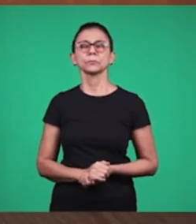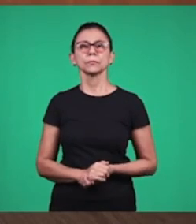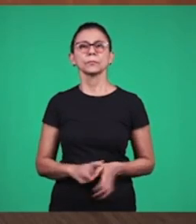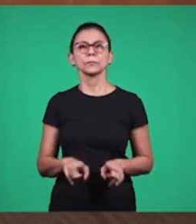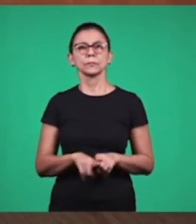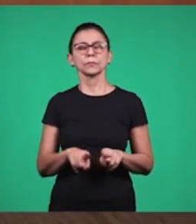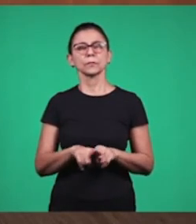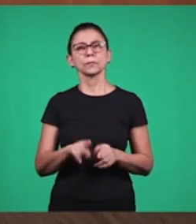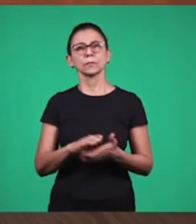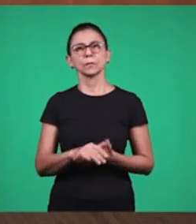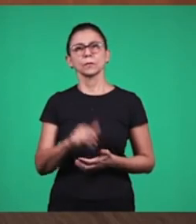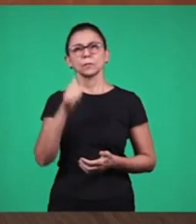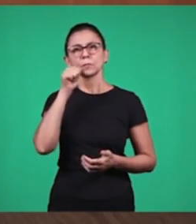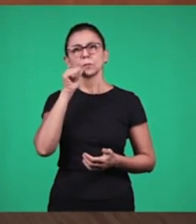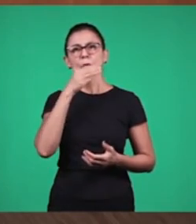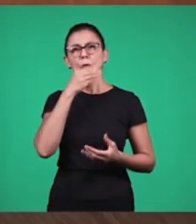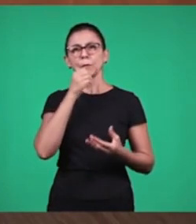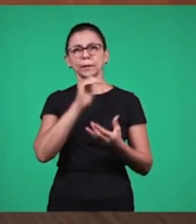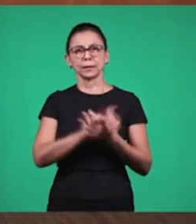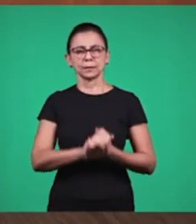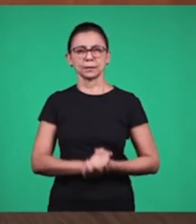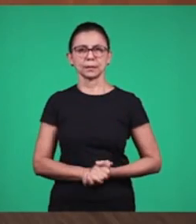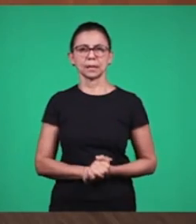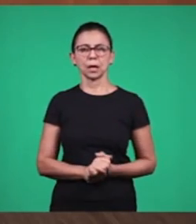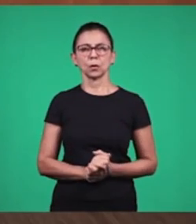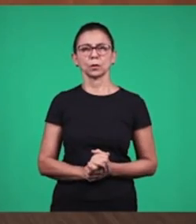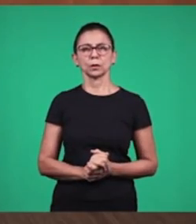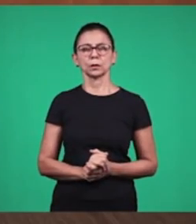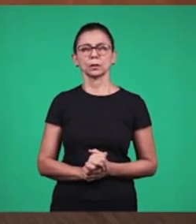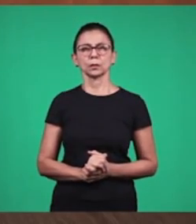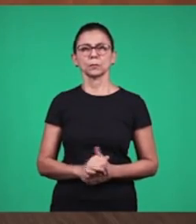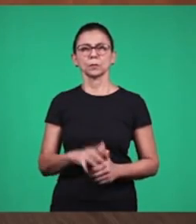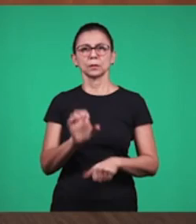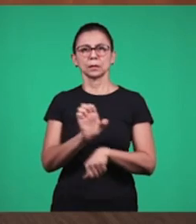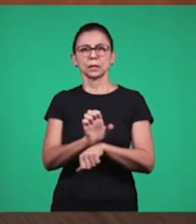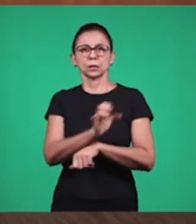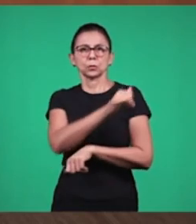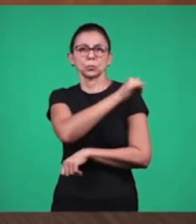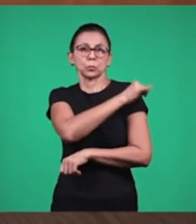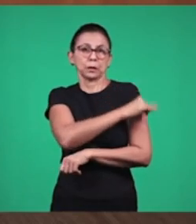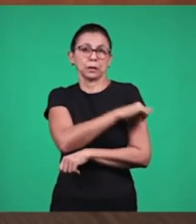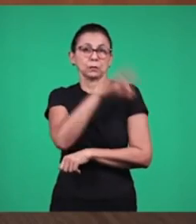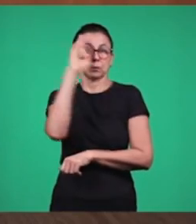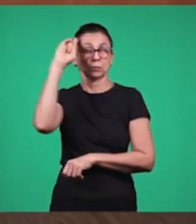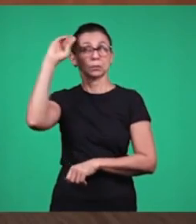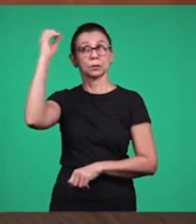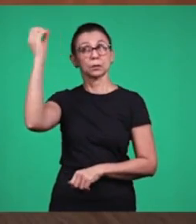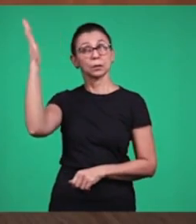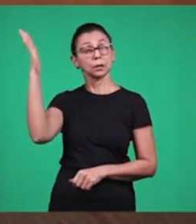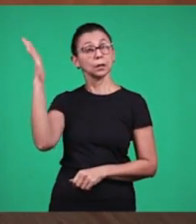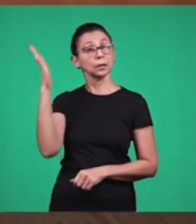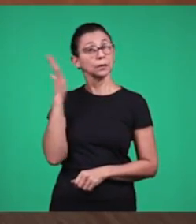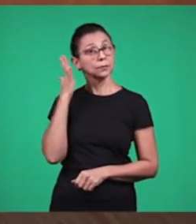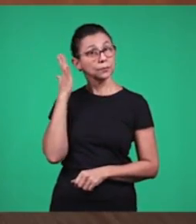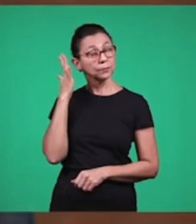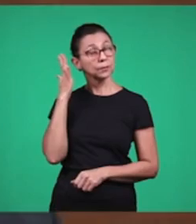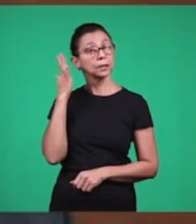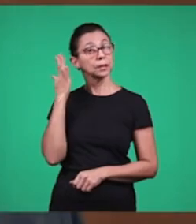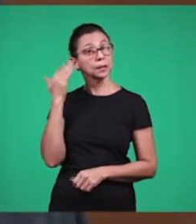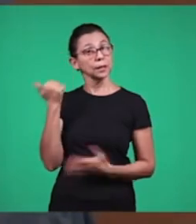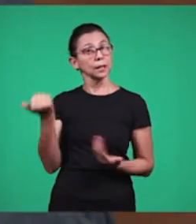al respecto de una pareja que vive en el estado de Río de Janeiro, el Señor reveló que